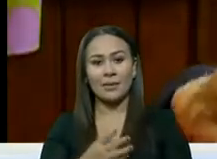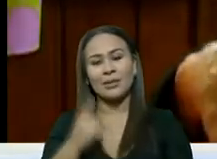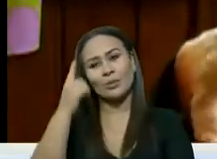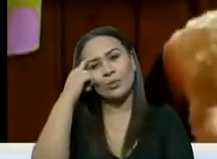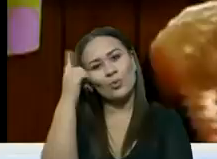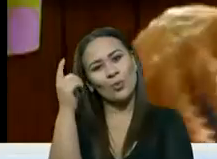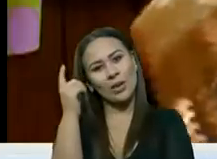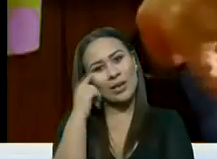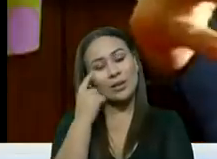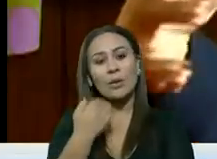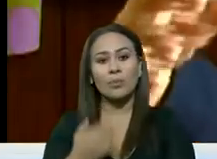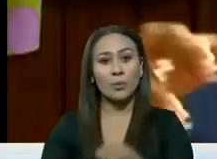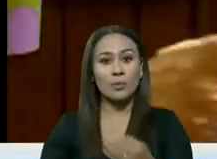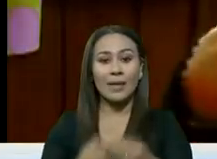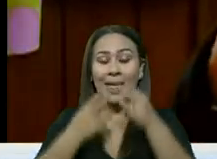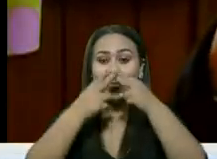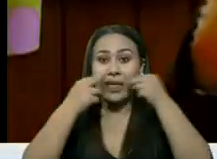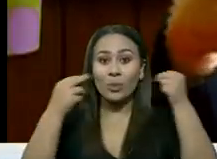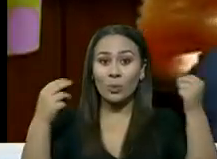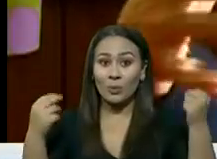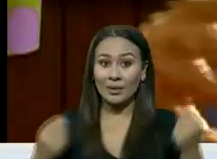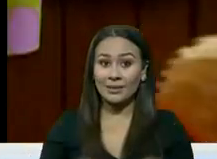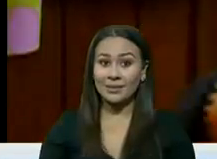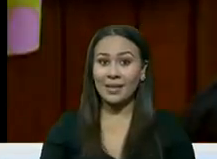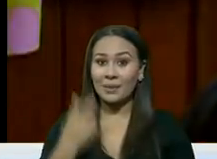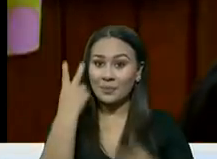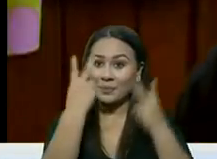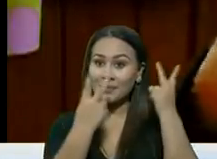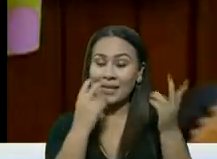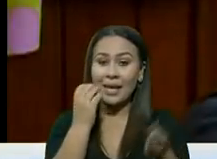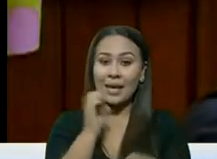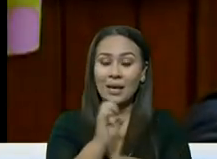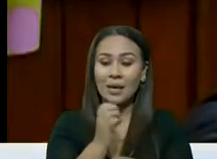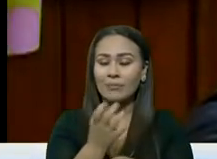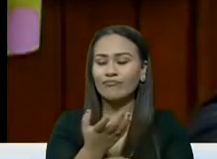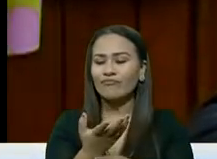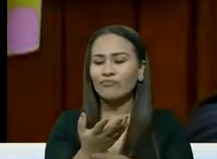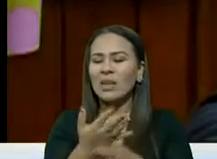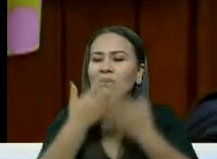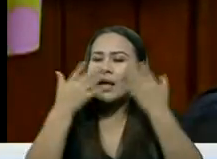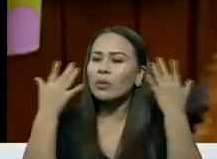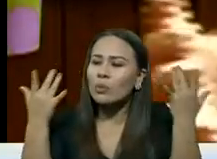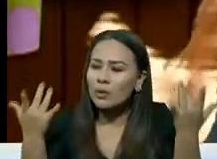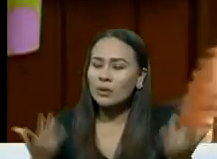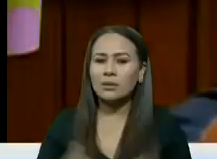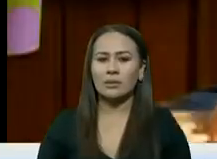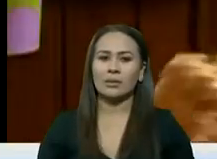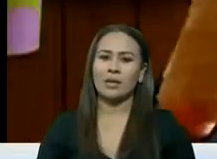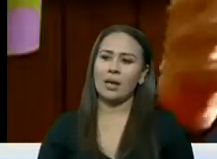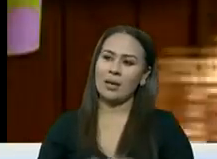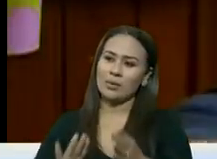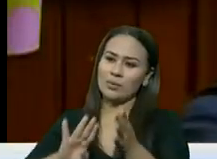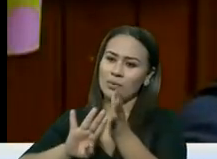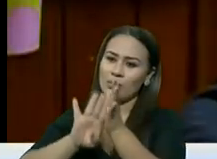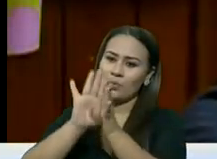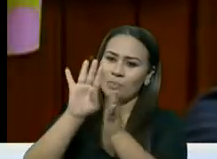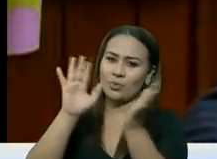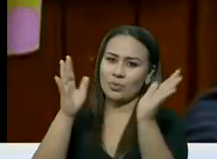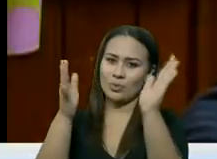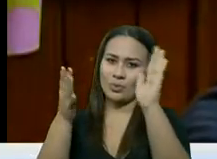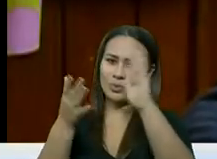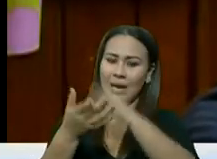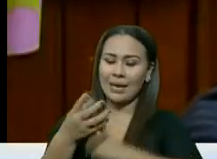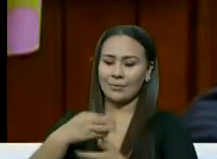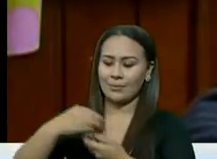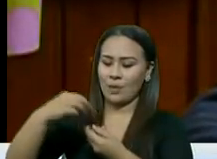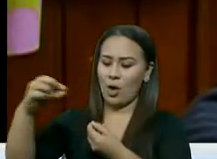estamos abriéndonos mucho a la naturaleza, al turismo ecológico, a la permacultura, a innovaciones como eso de la moringa.